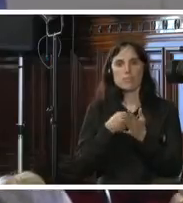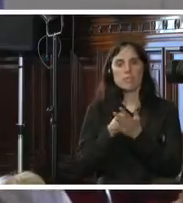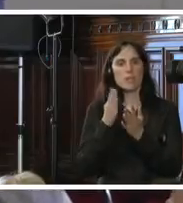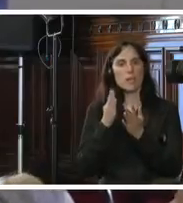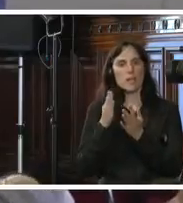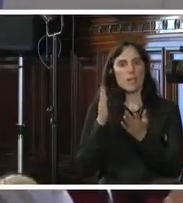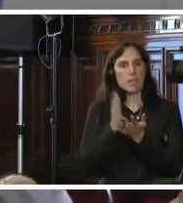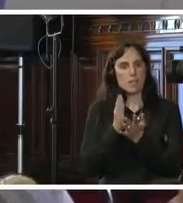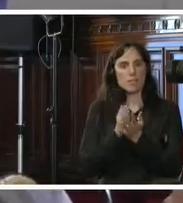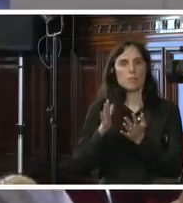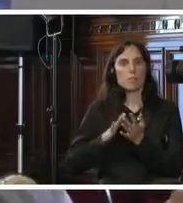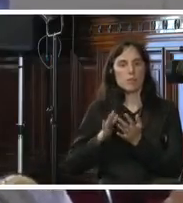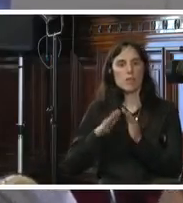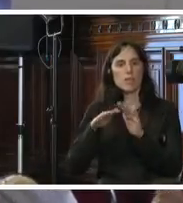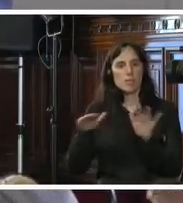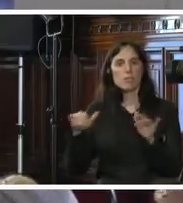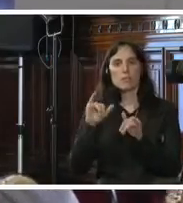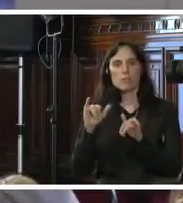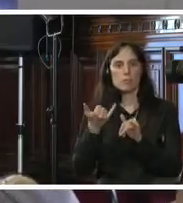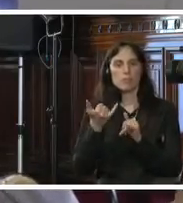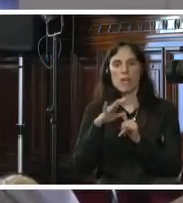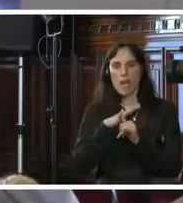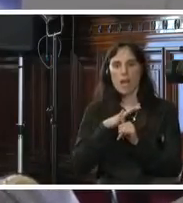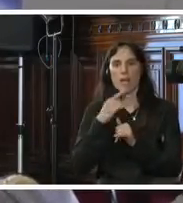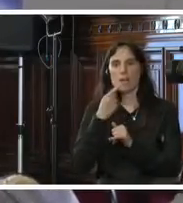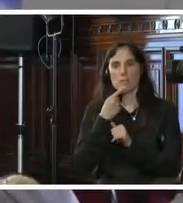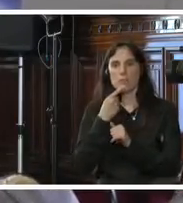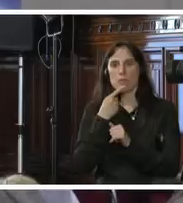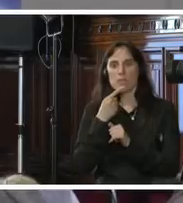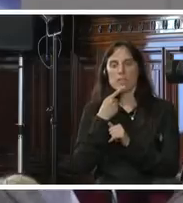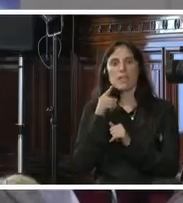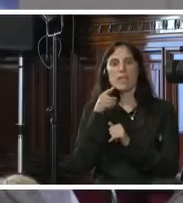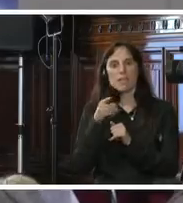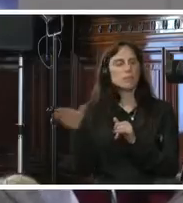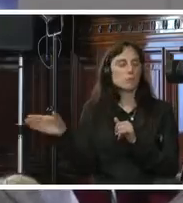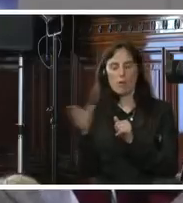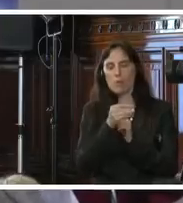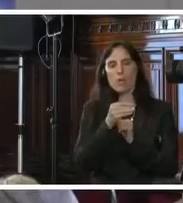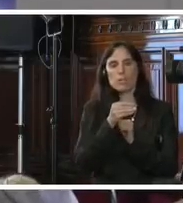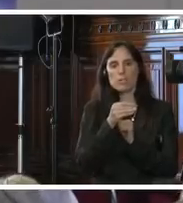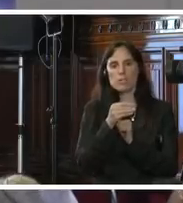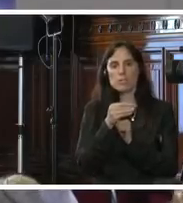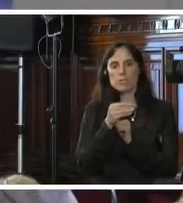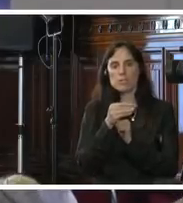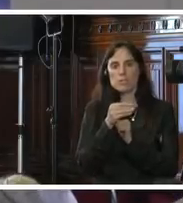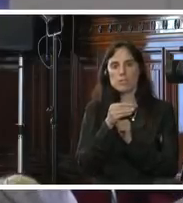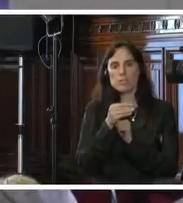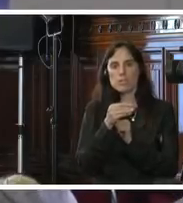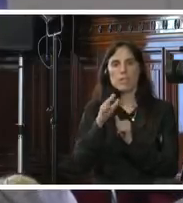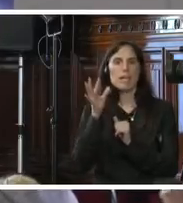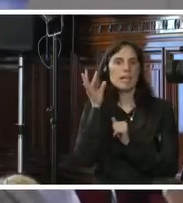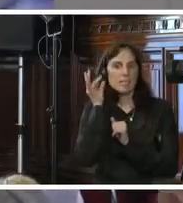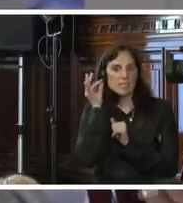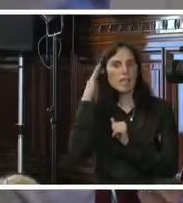mujeres y los niños, emitir una política, y es que todos las